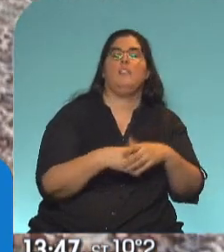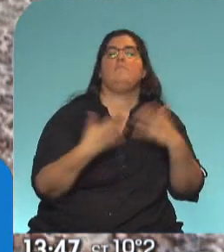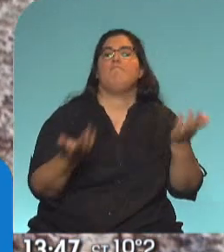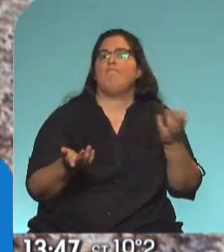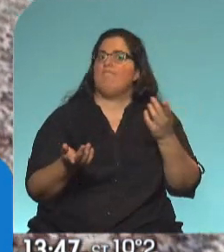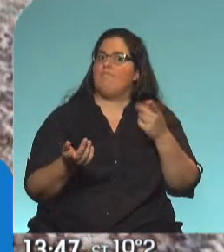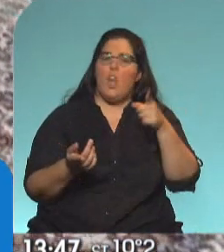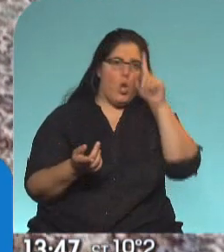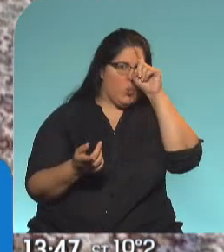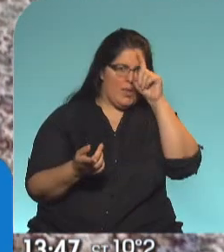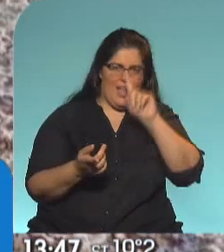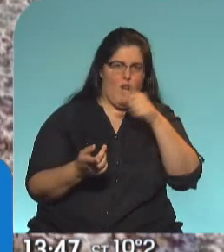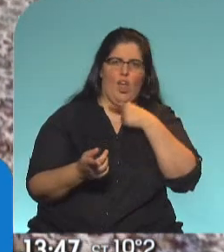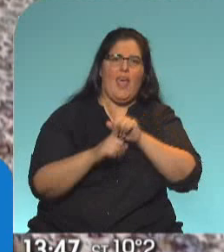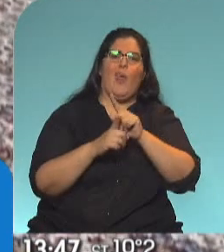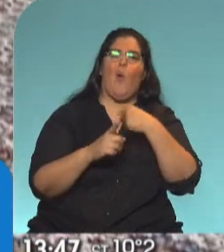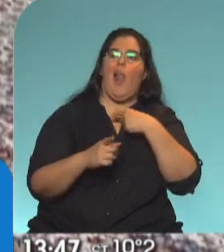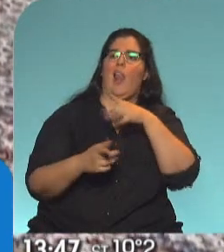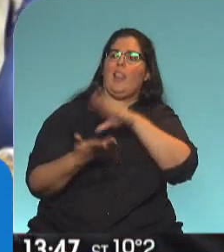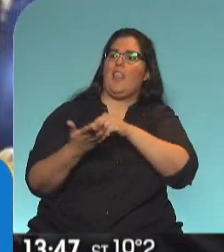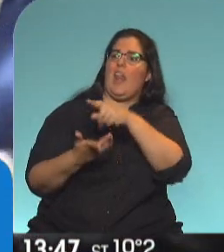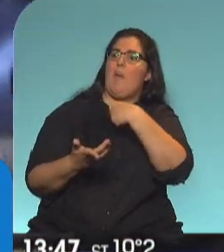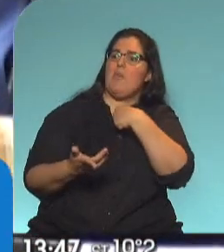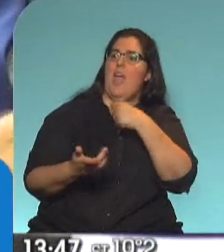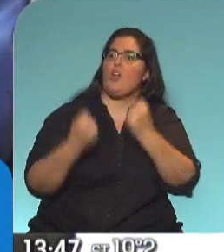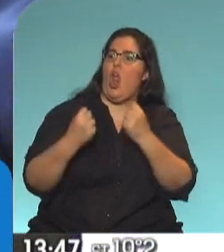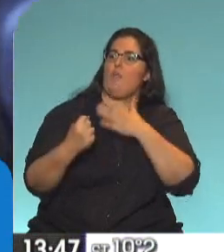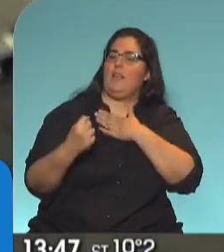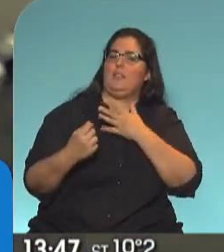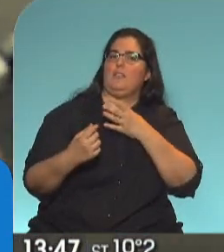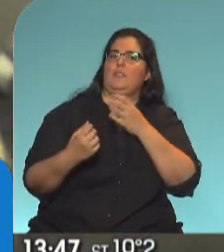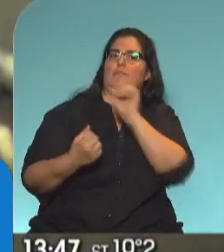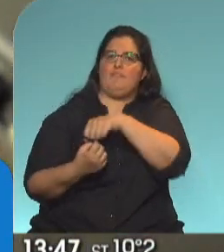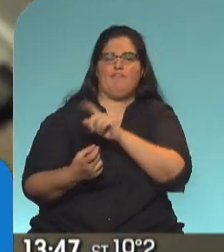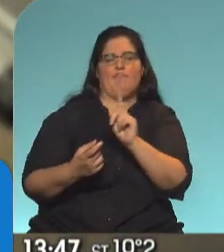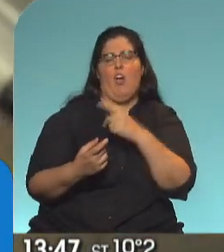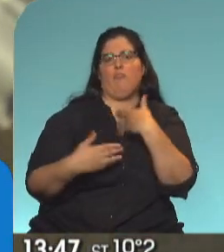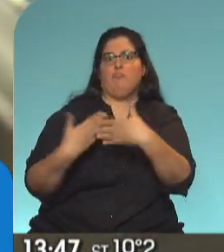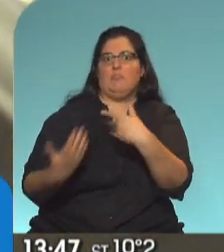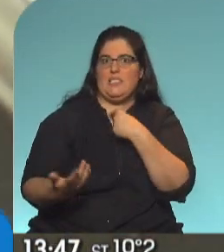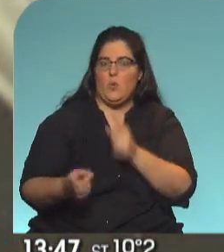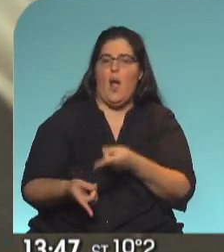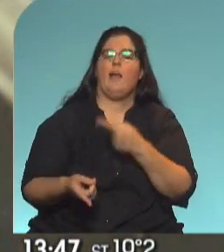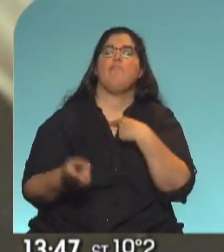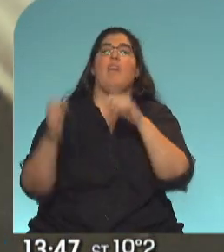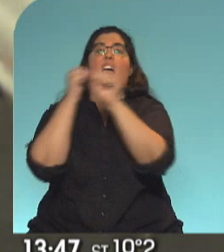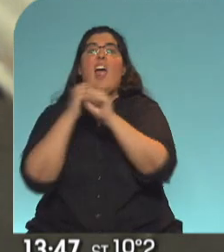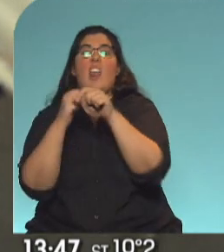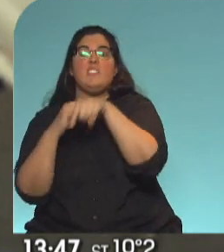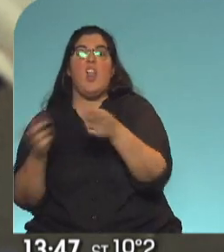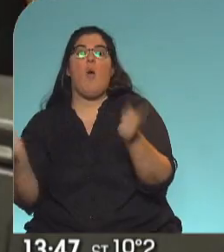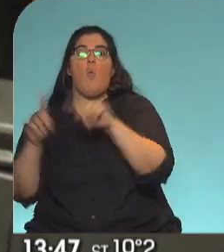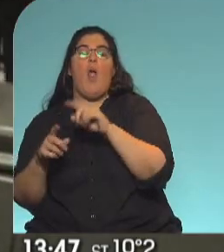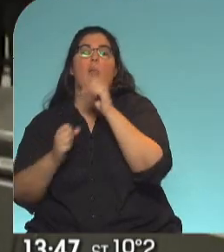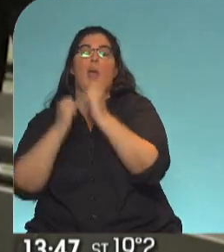no resignará sus aspiraciones territoriales y económicas. Grecia, que apenas está iniciando una recuperación de su